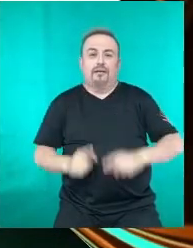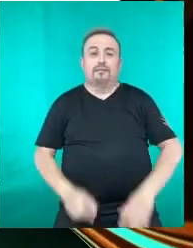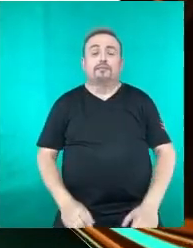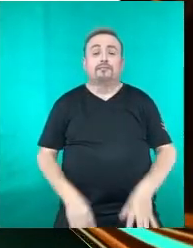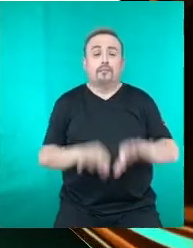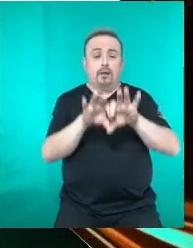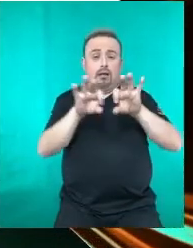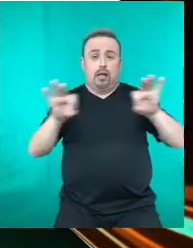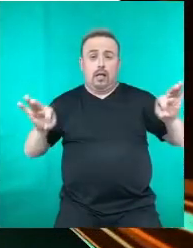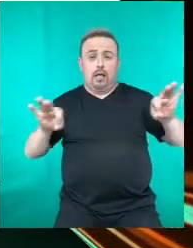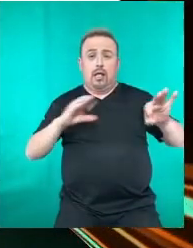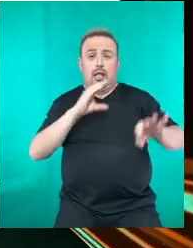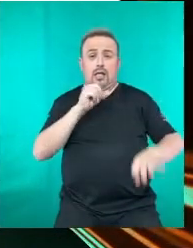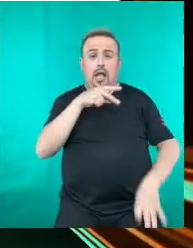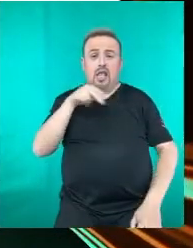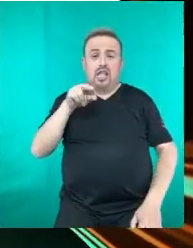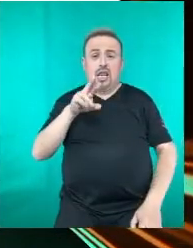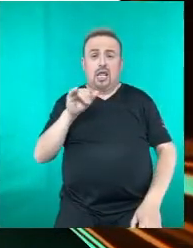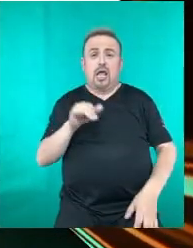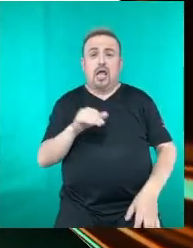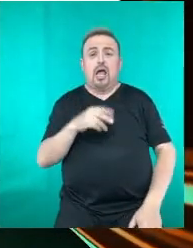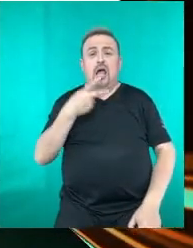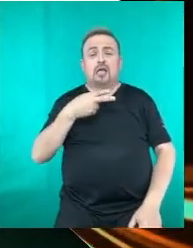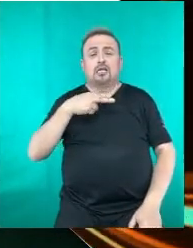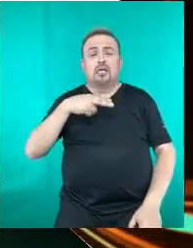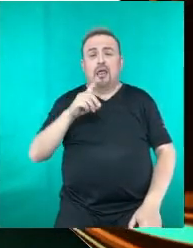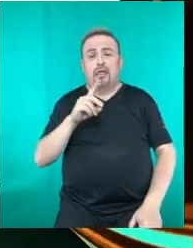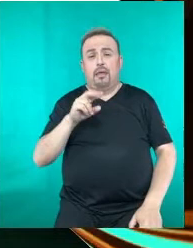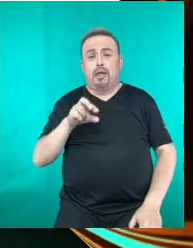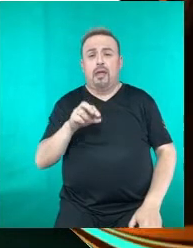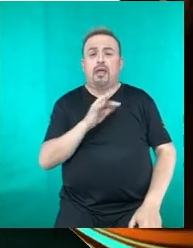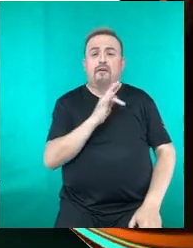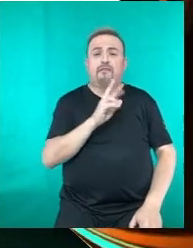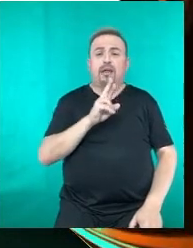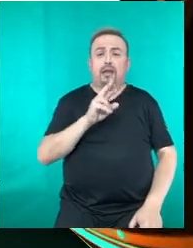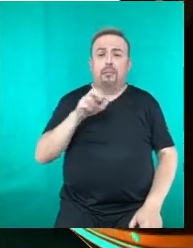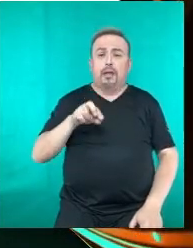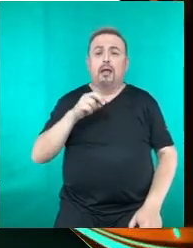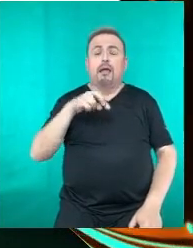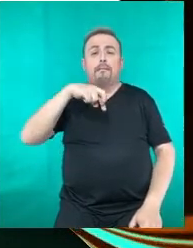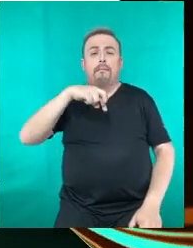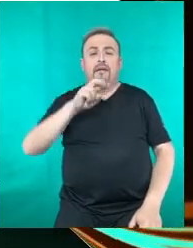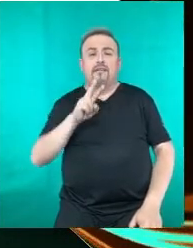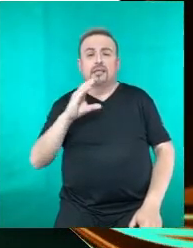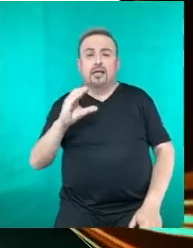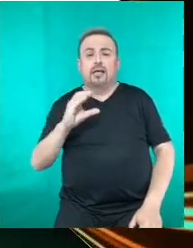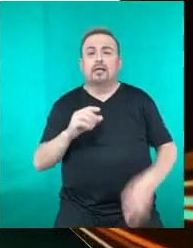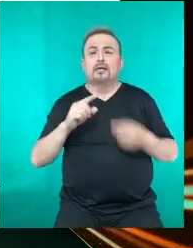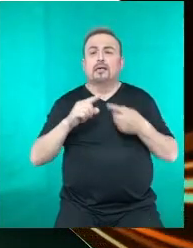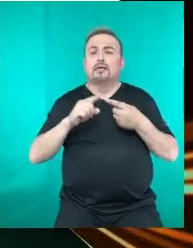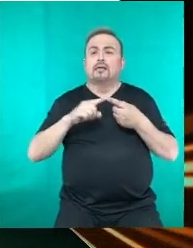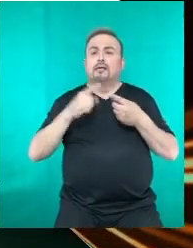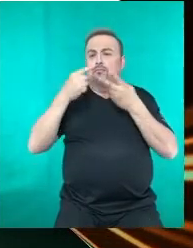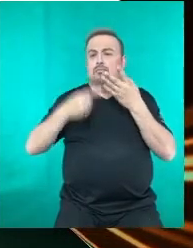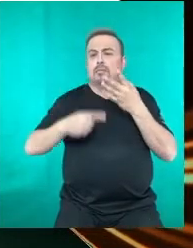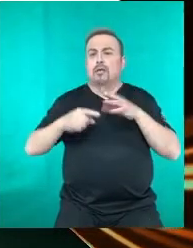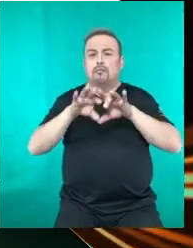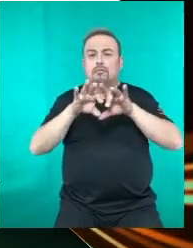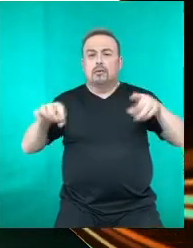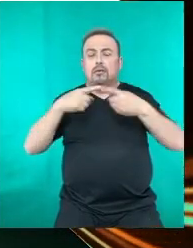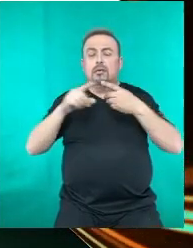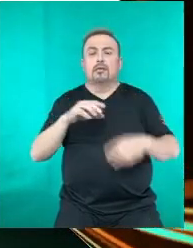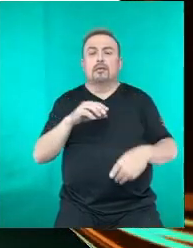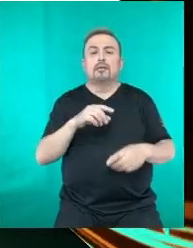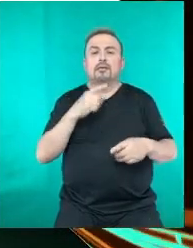Cañerías, ya lo dije, HDP, FRP, PVC, CPVC también nos ha tocado instalar, aceros